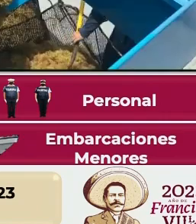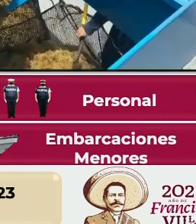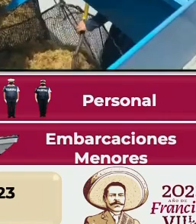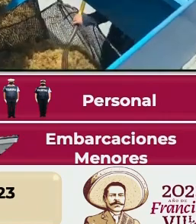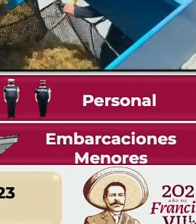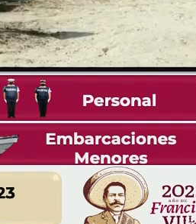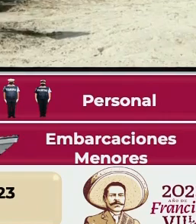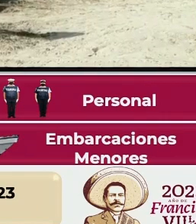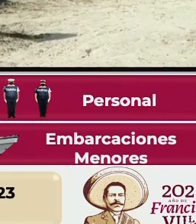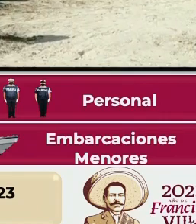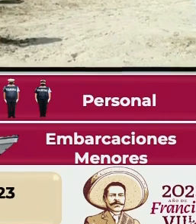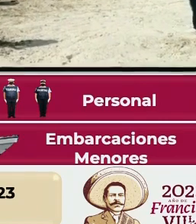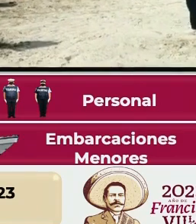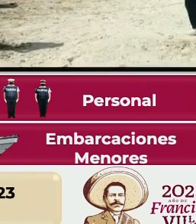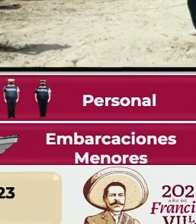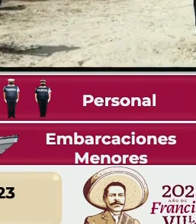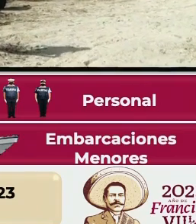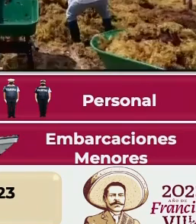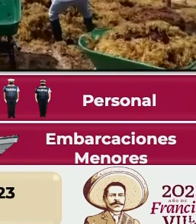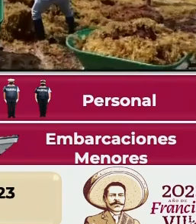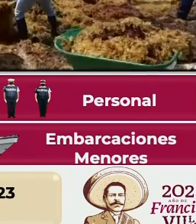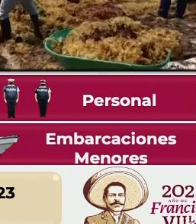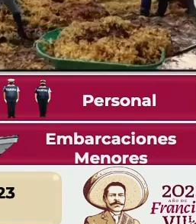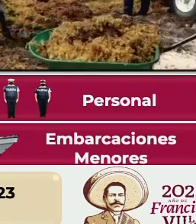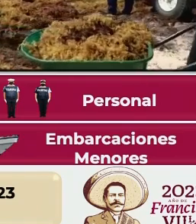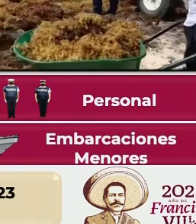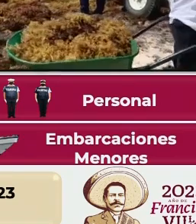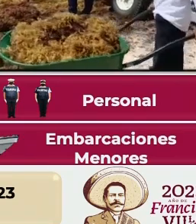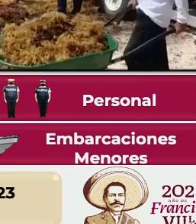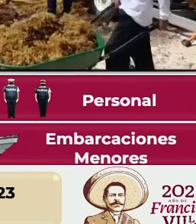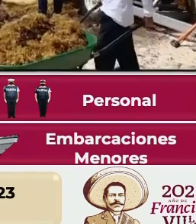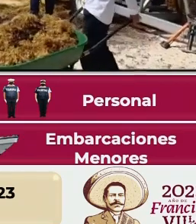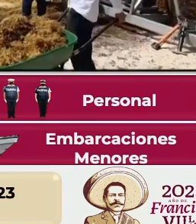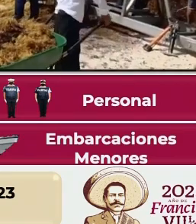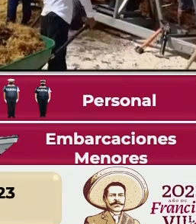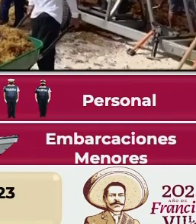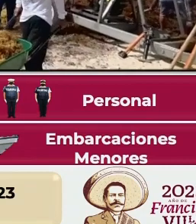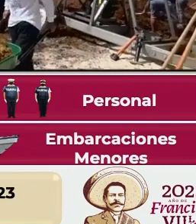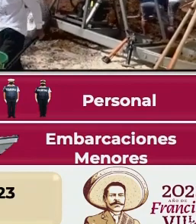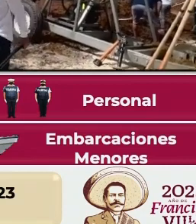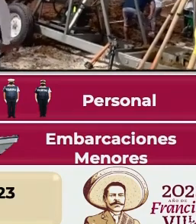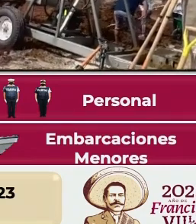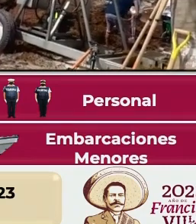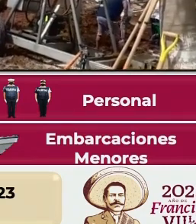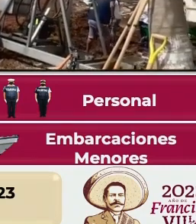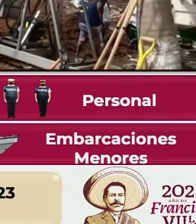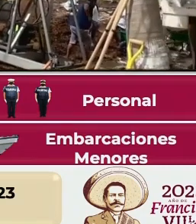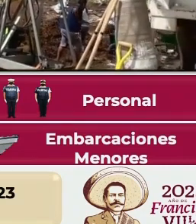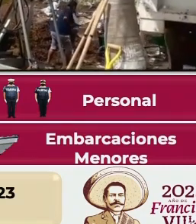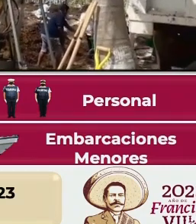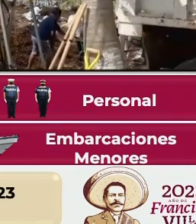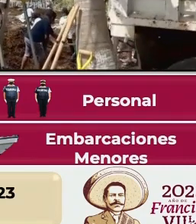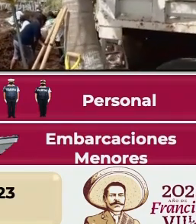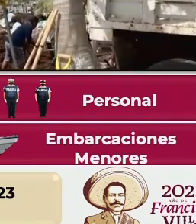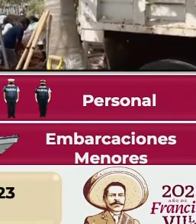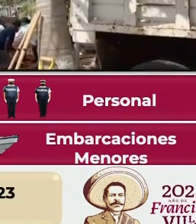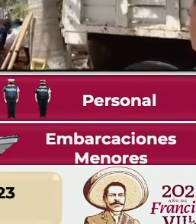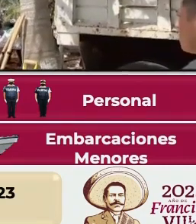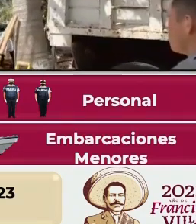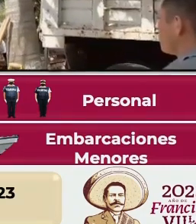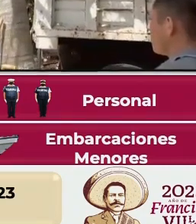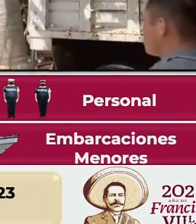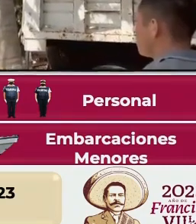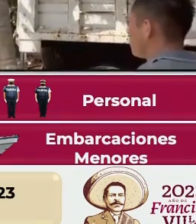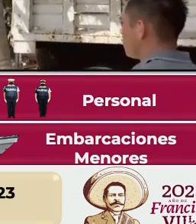los medios que tienen para poder desarrollar esta actividad: 12 buques sargaceros que atienden en